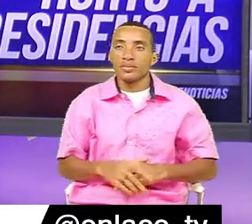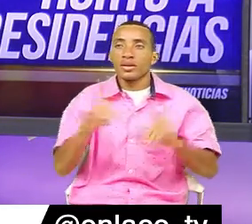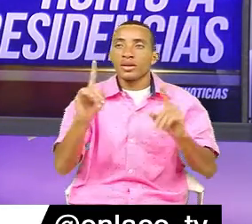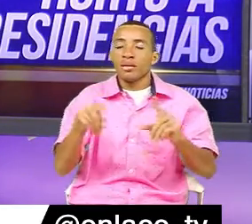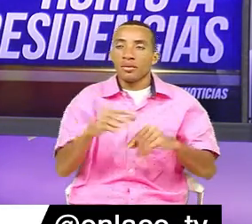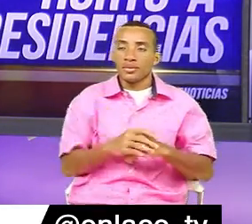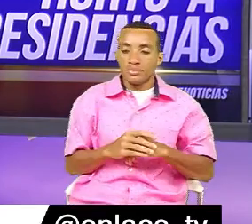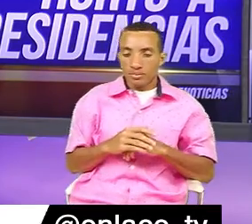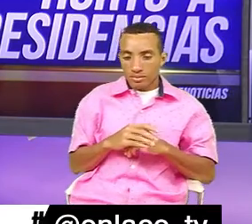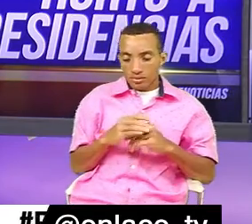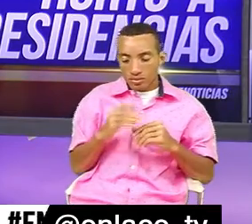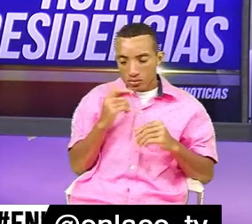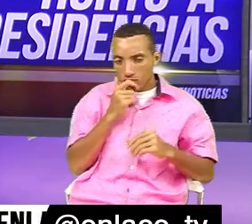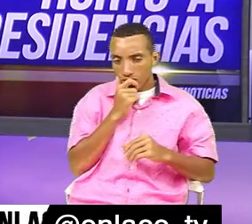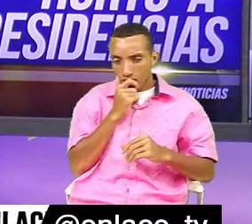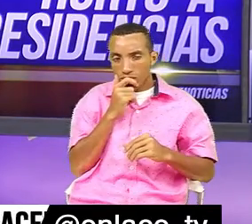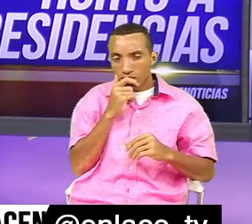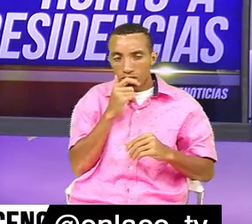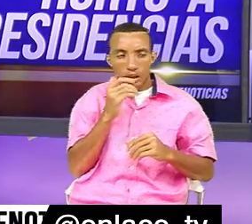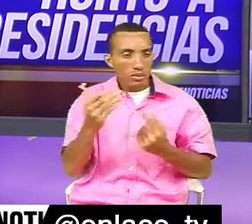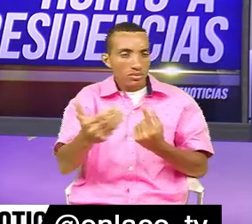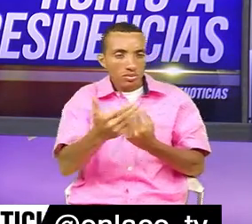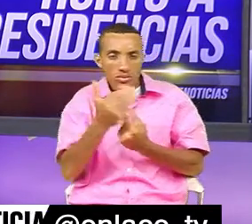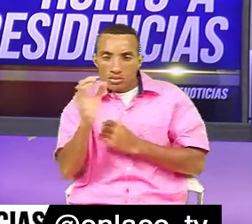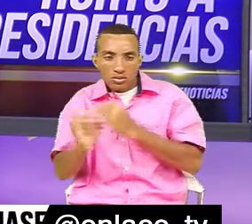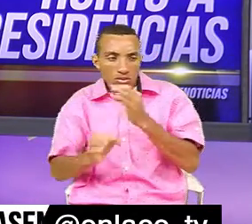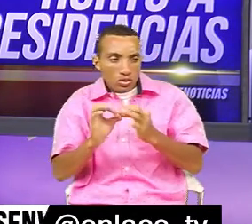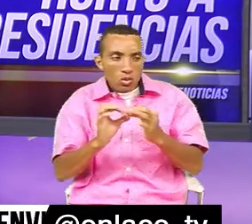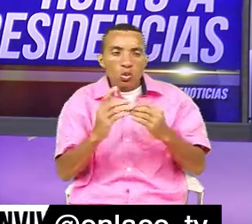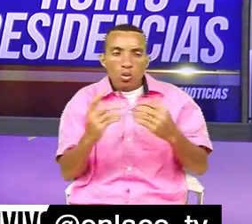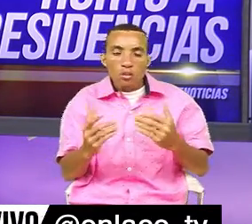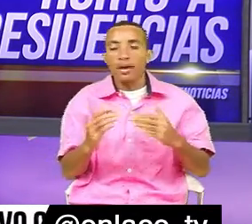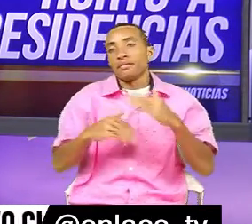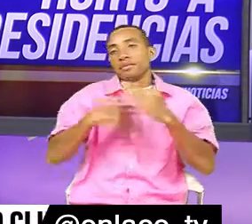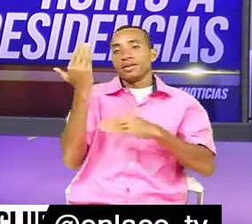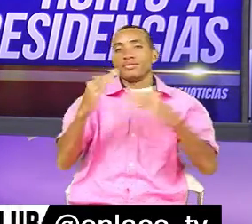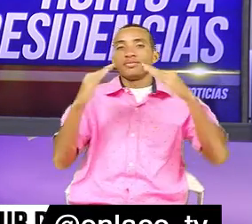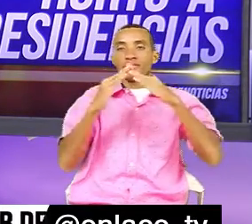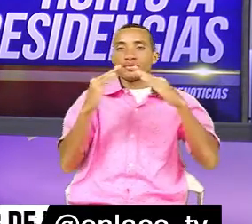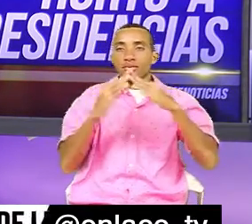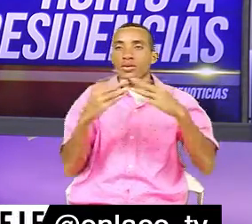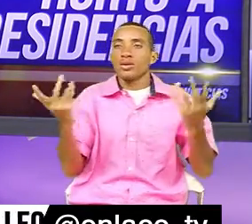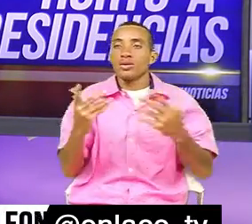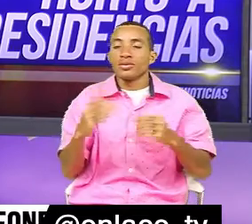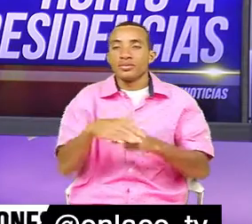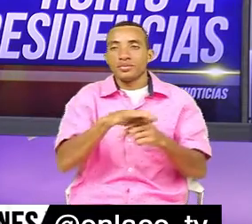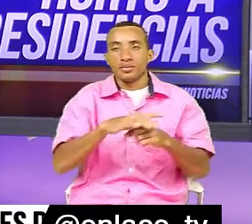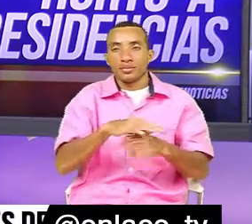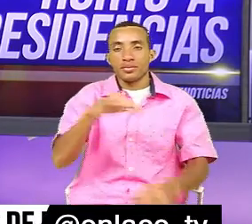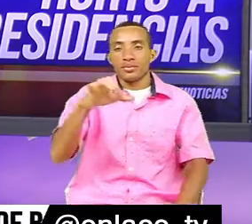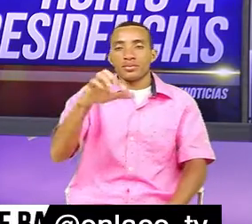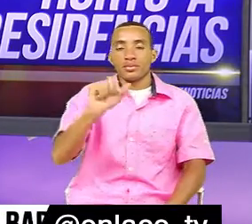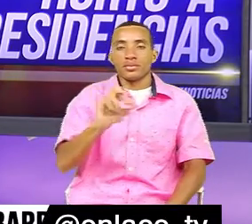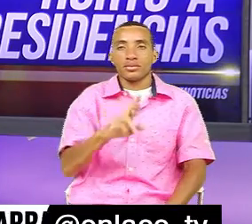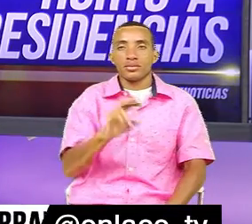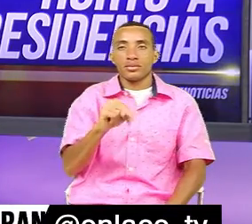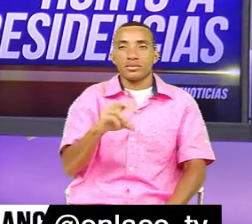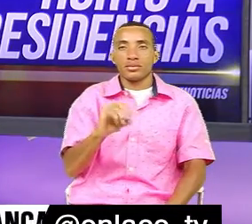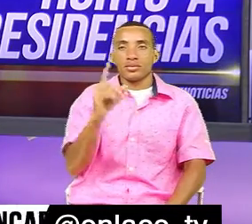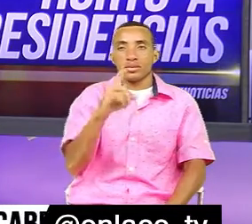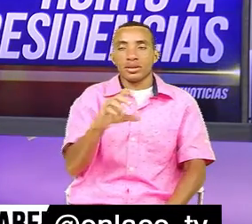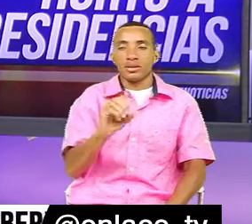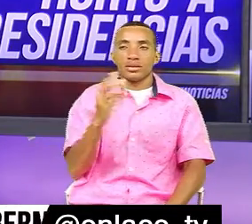denomina la nueva campaña contra el hurto a residencias. El sector escogido para el lanzamiento fue el barrio El Parnaso, catalogado foco de inseguridad